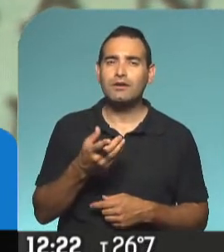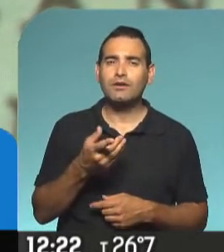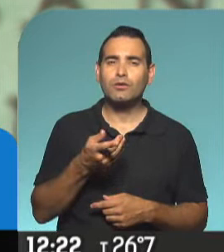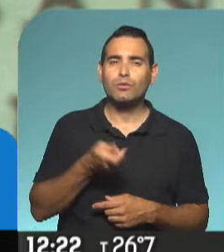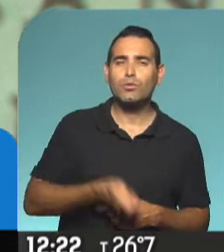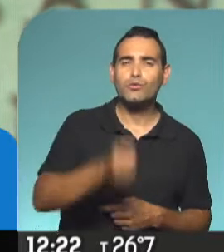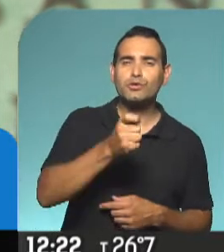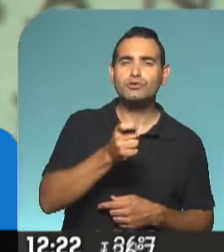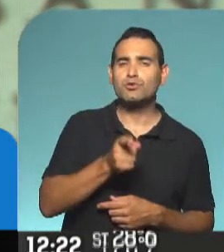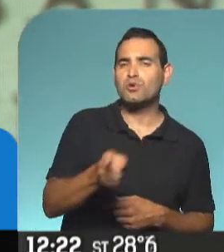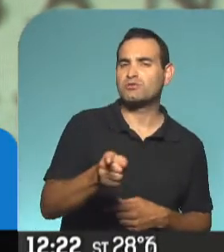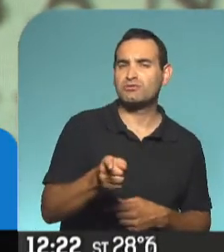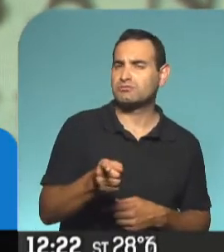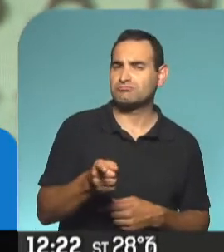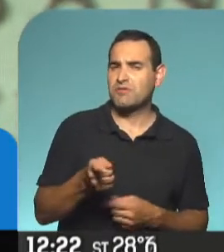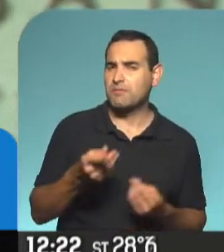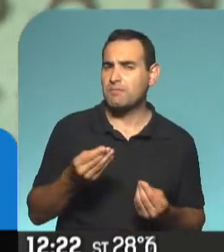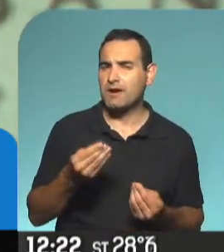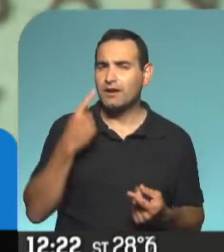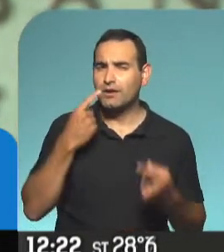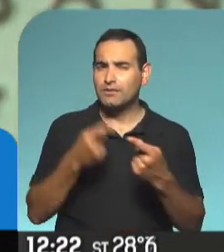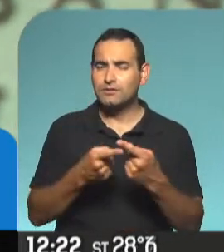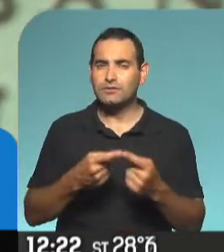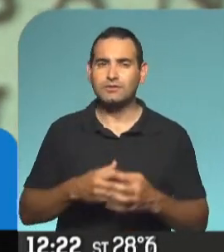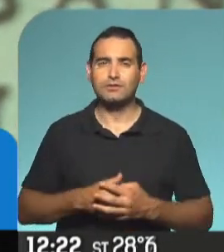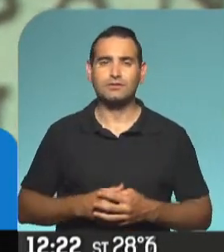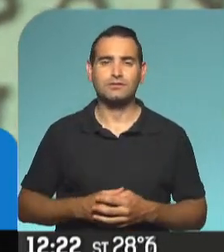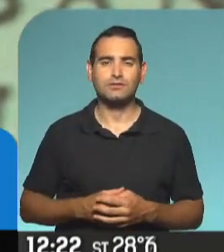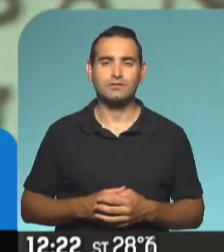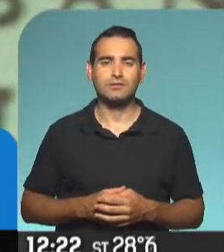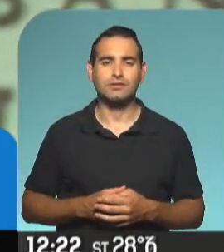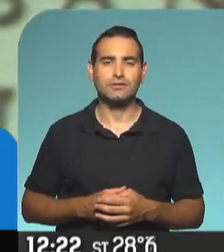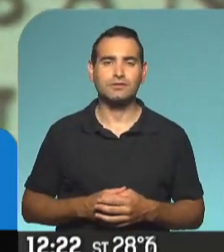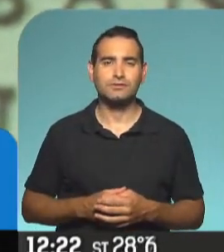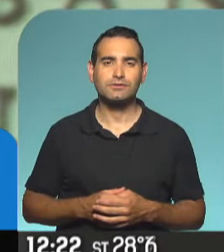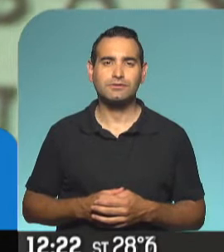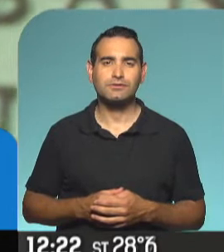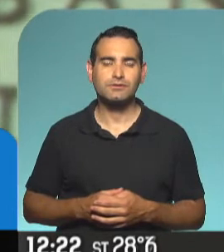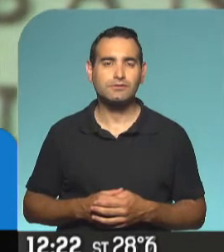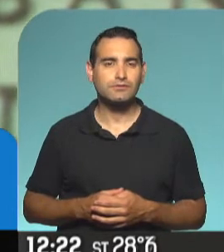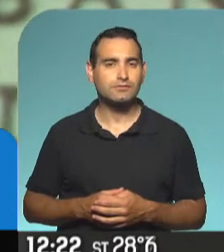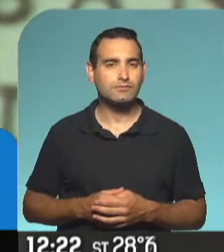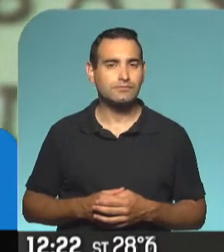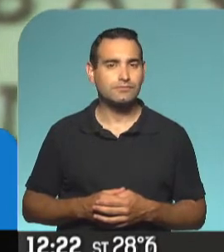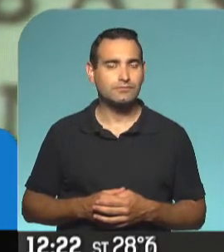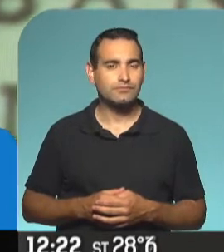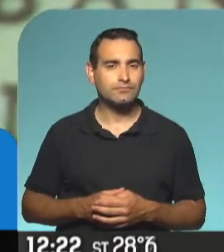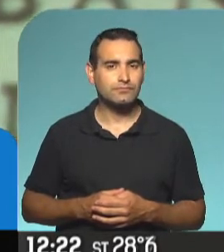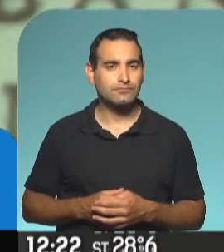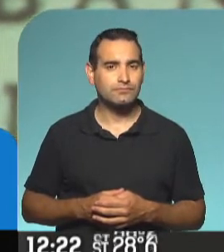más allá de que todavía no conozcamos precisamente cuál va a ser la presentación judicial que se va a hacer? Mire,